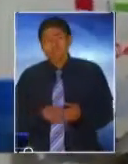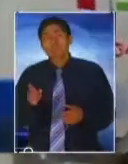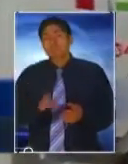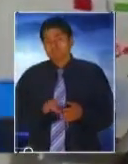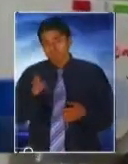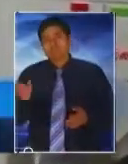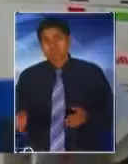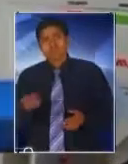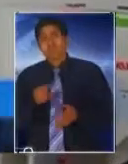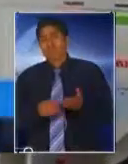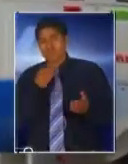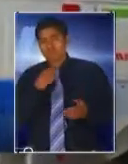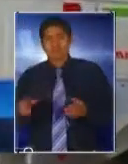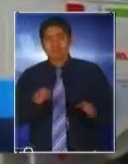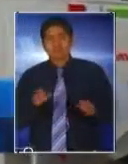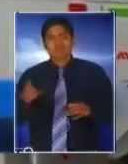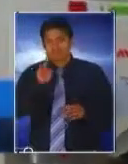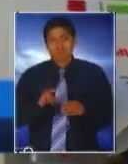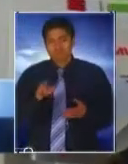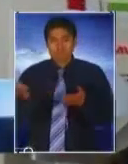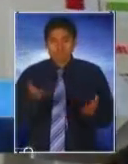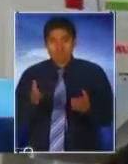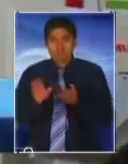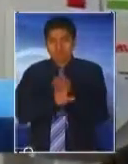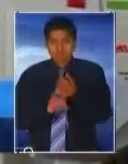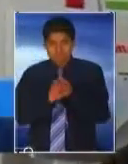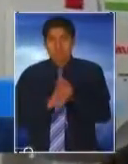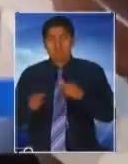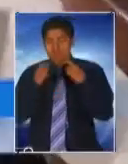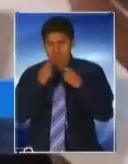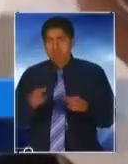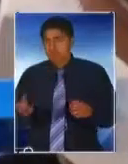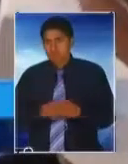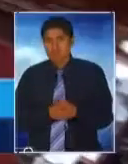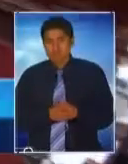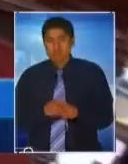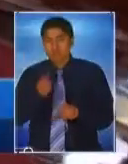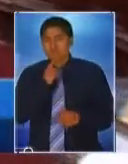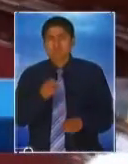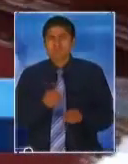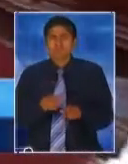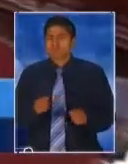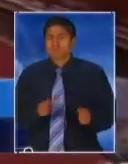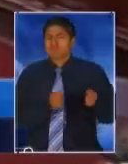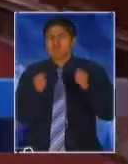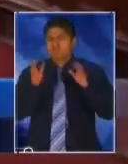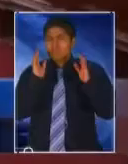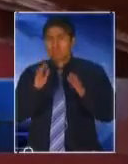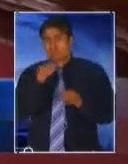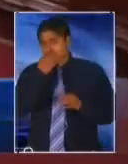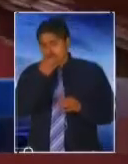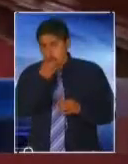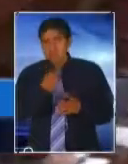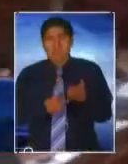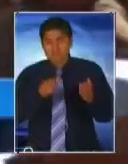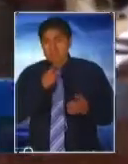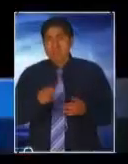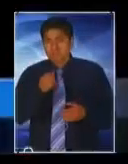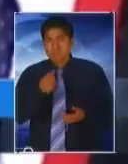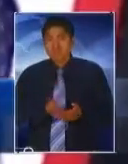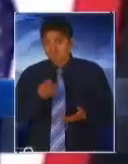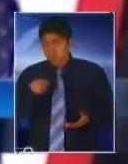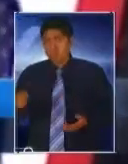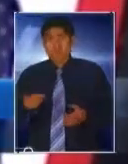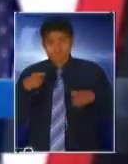entre otros quienes están haciendo uso del servicio de la defensa pública llama y poderosamente la atención que el bien